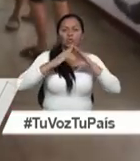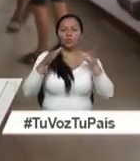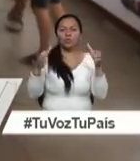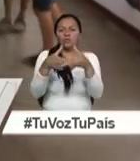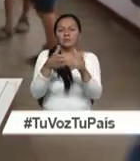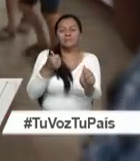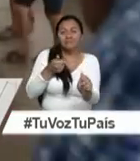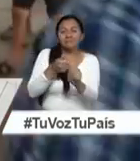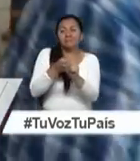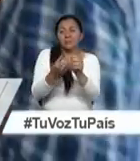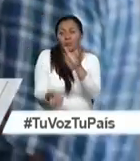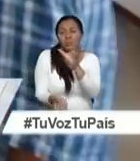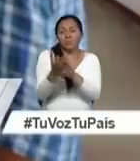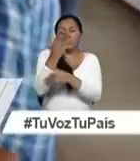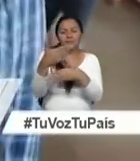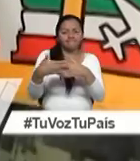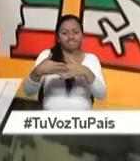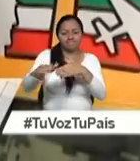cercanas al volcán.